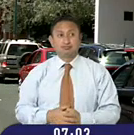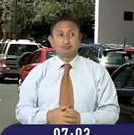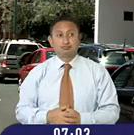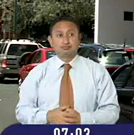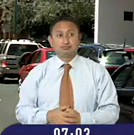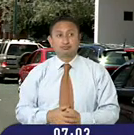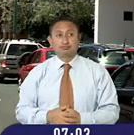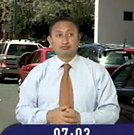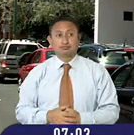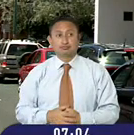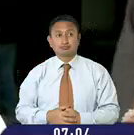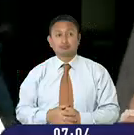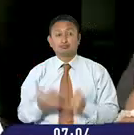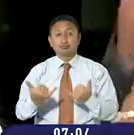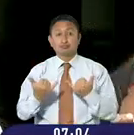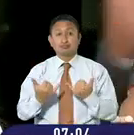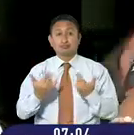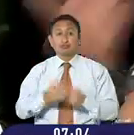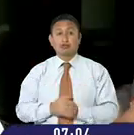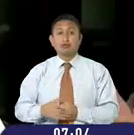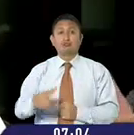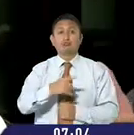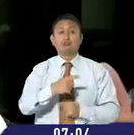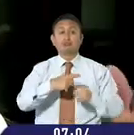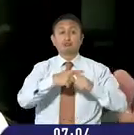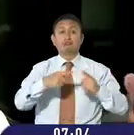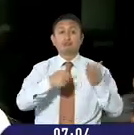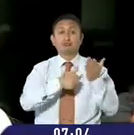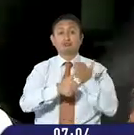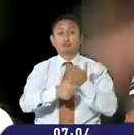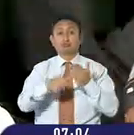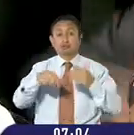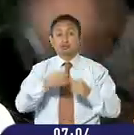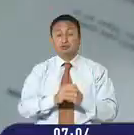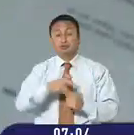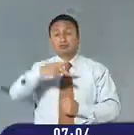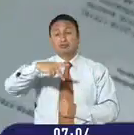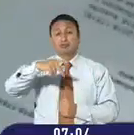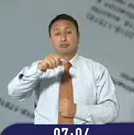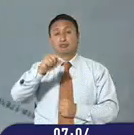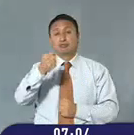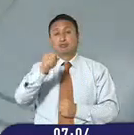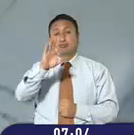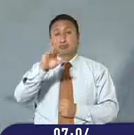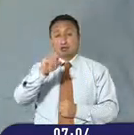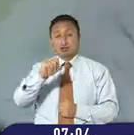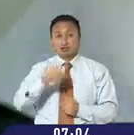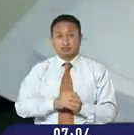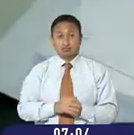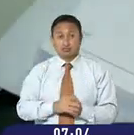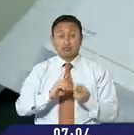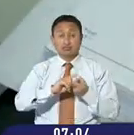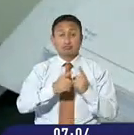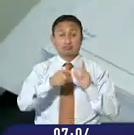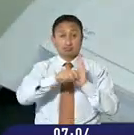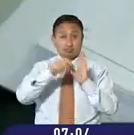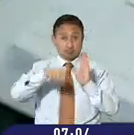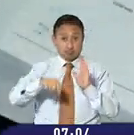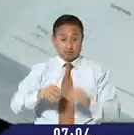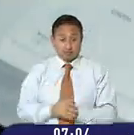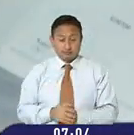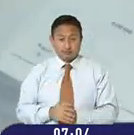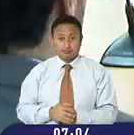Esta vez, el cambio de defensa del exministro de Hidrocarburos Wilson Pastor, uno de los sentenciados en primera instancia por el delito de